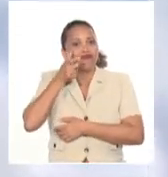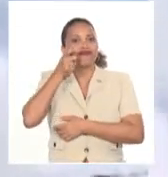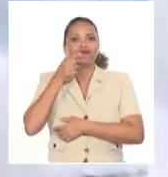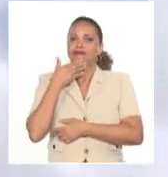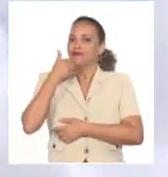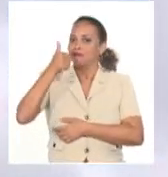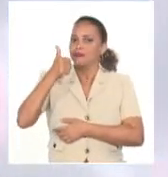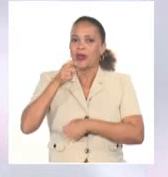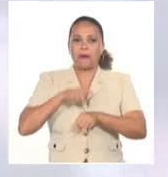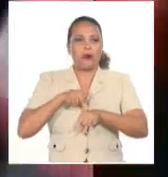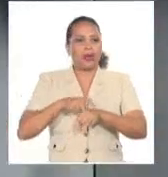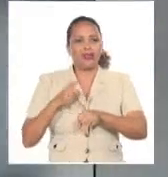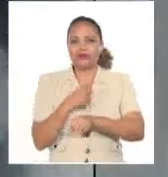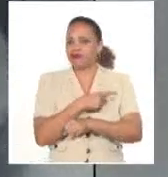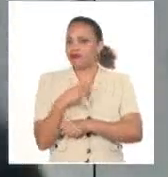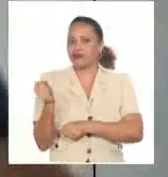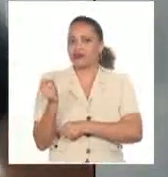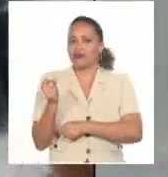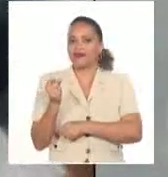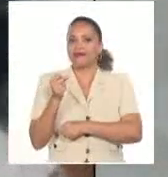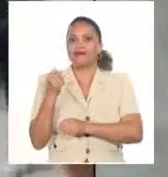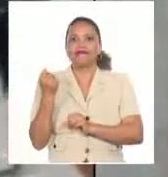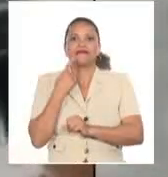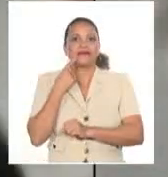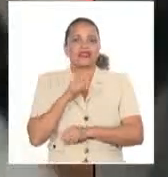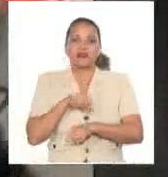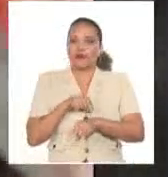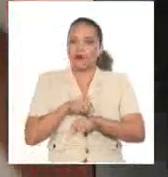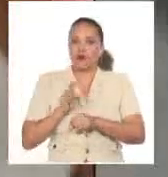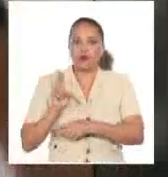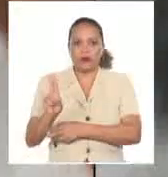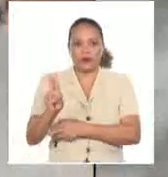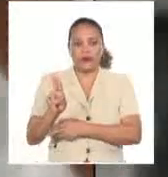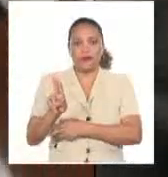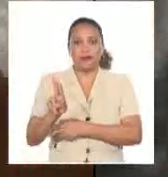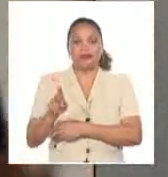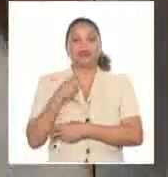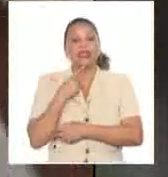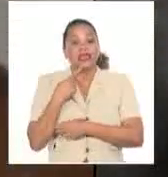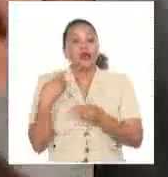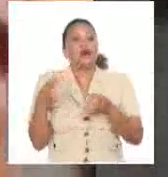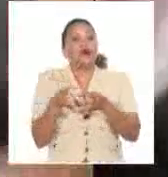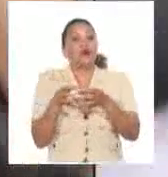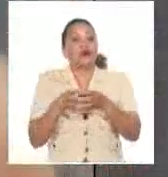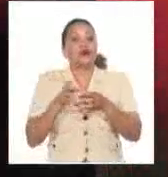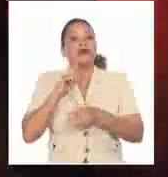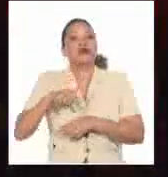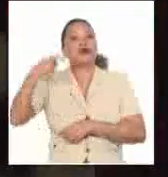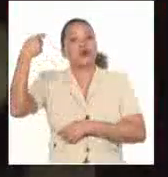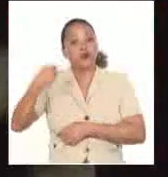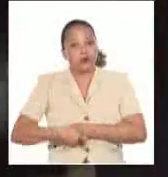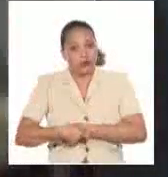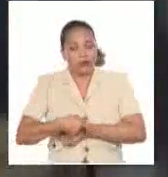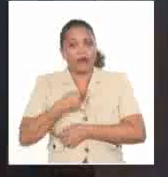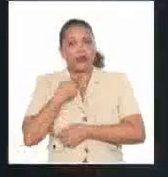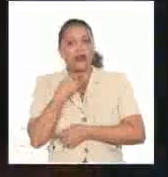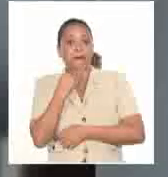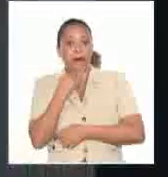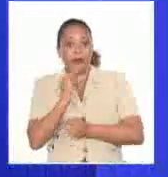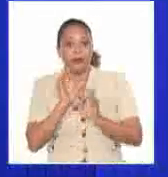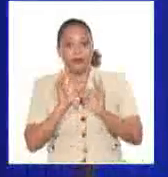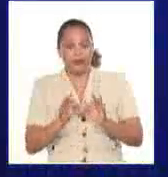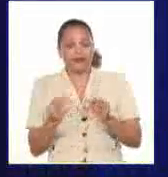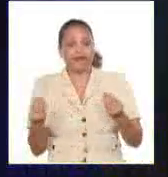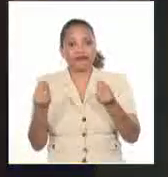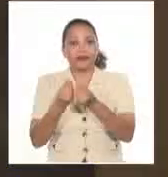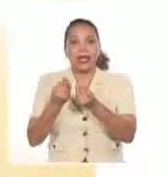actúa en tiempo real, de manera inmediata, con los órganos auxiliares de justicia, que son los cuerpos policiales y